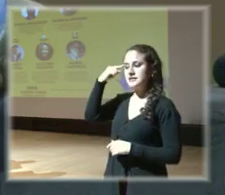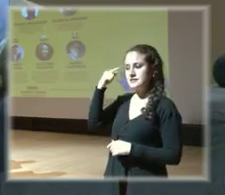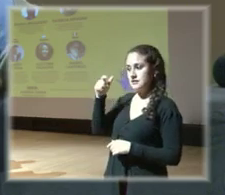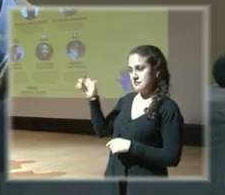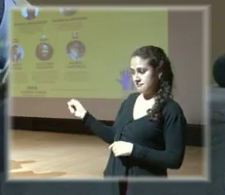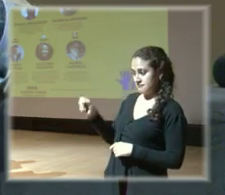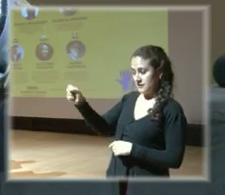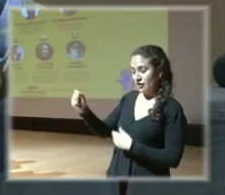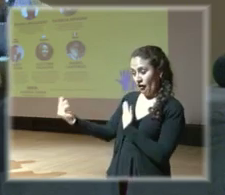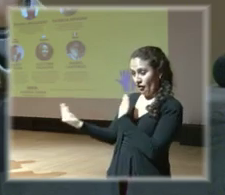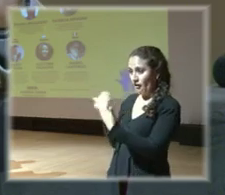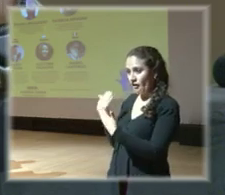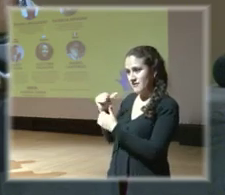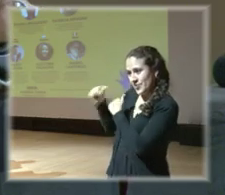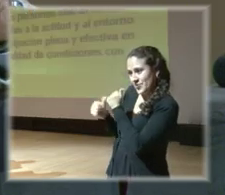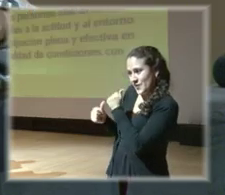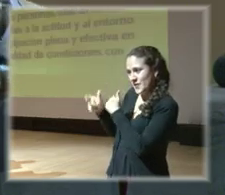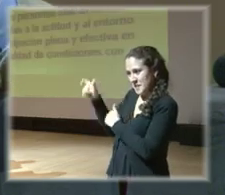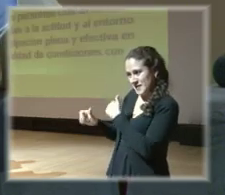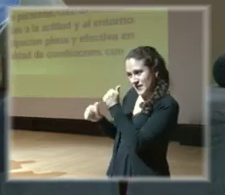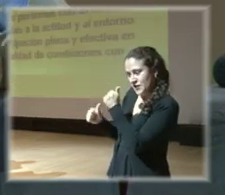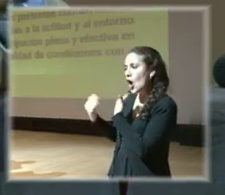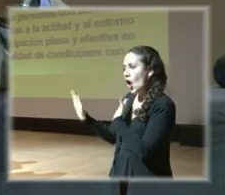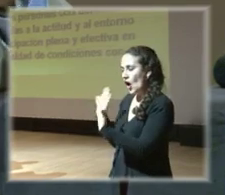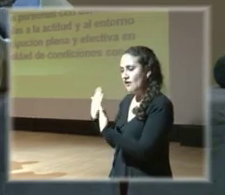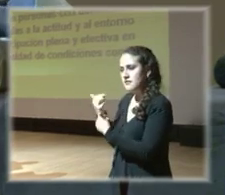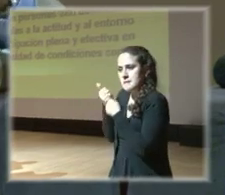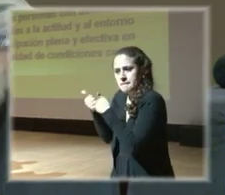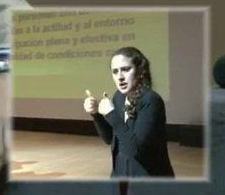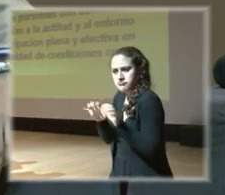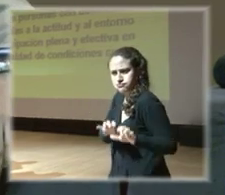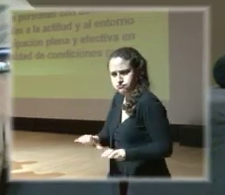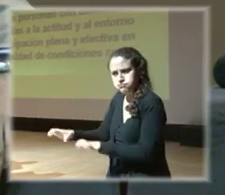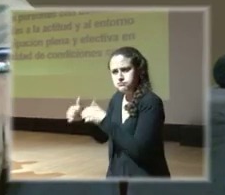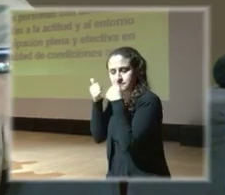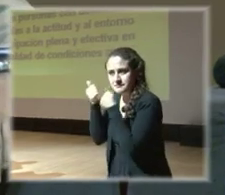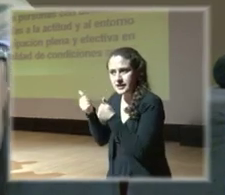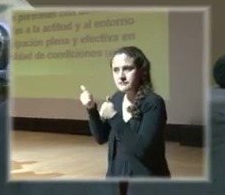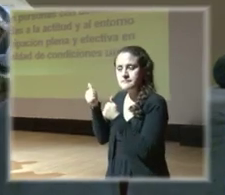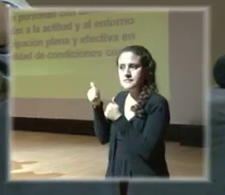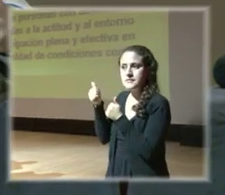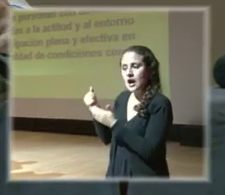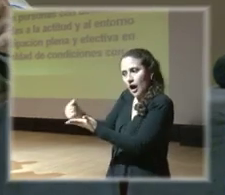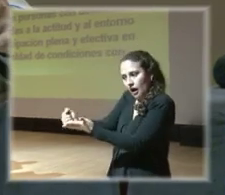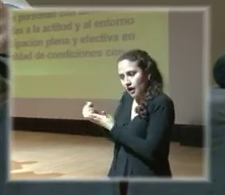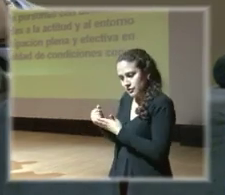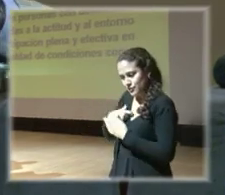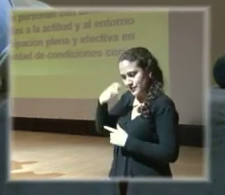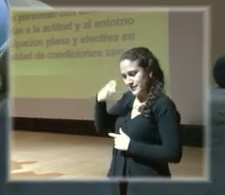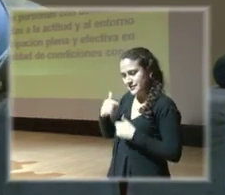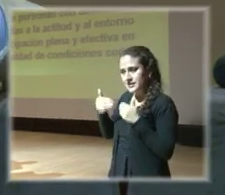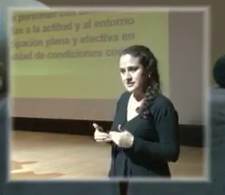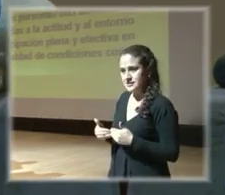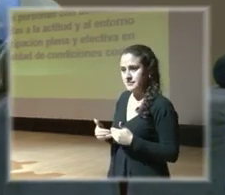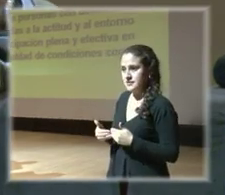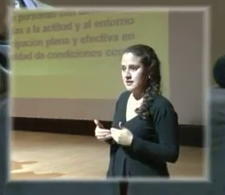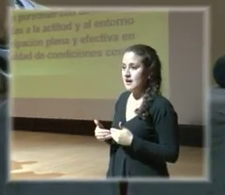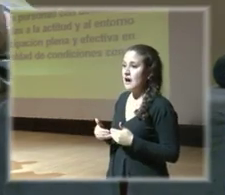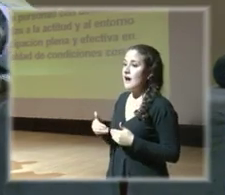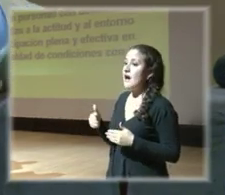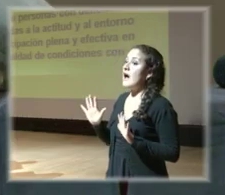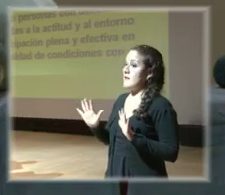buena voluntad del tutor y actúe, digamos, en beneficio de la persona. Pero en muchas ocasiones es